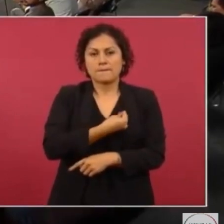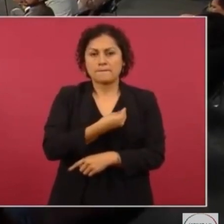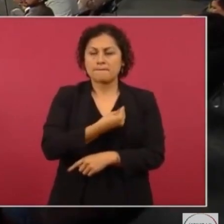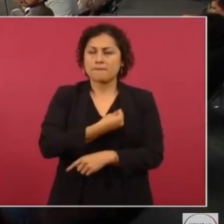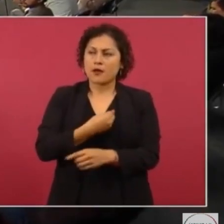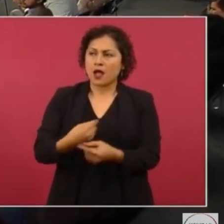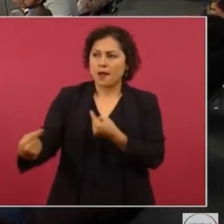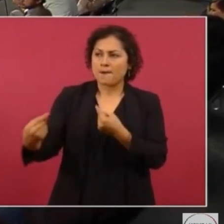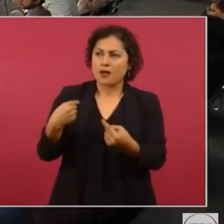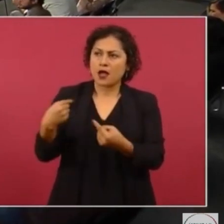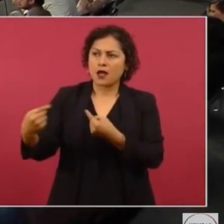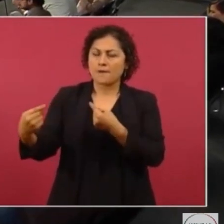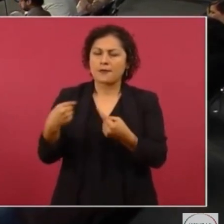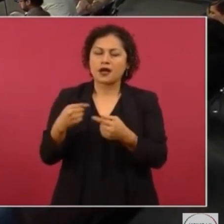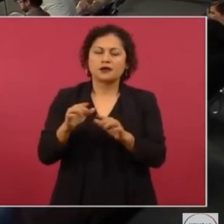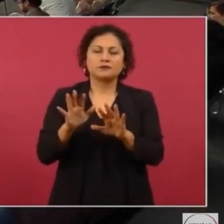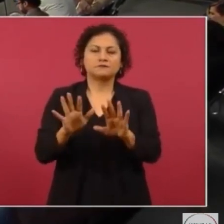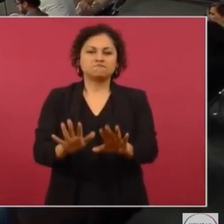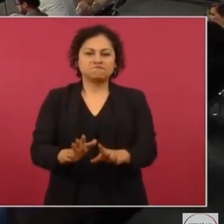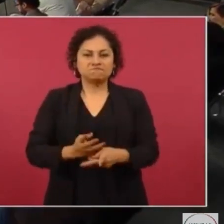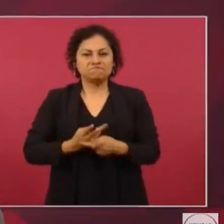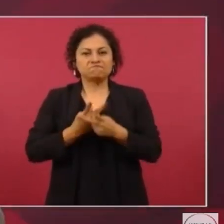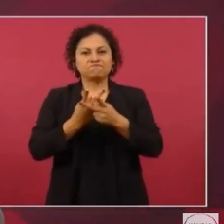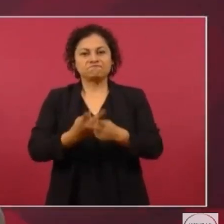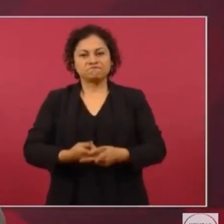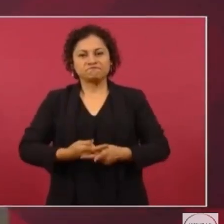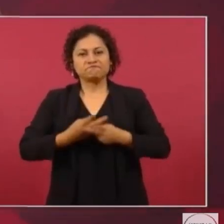porque es increíble.